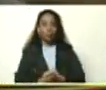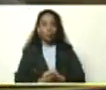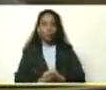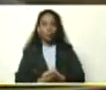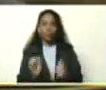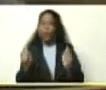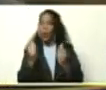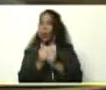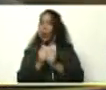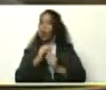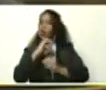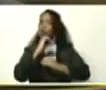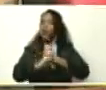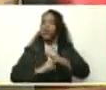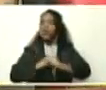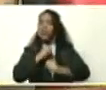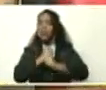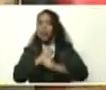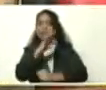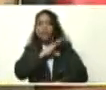con la sociedad venezolana.